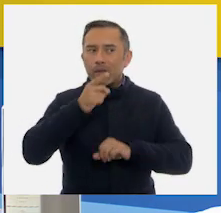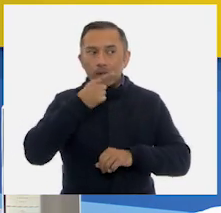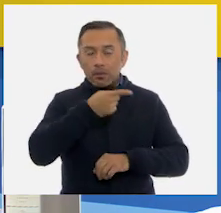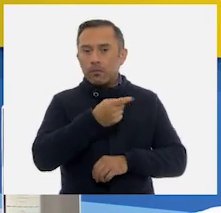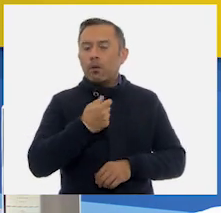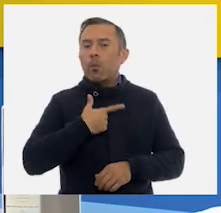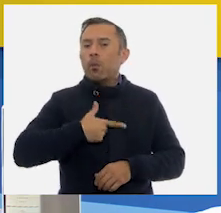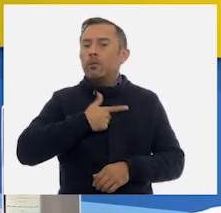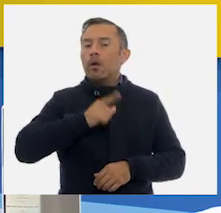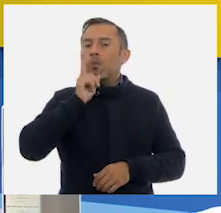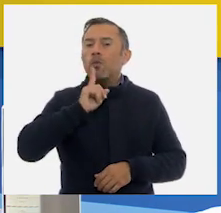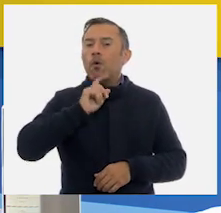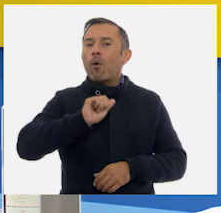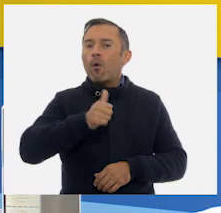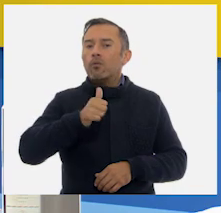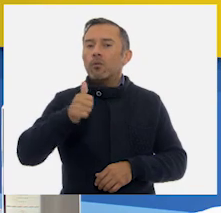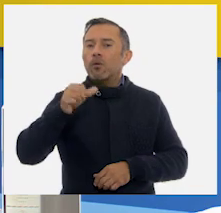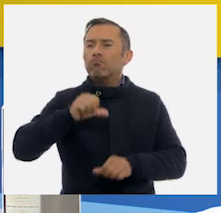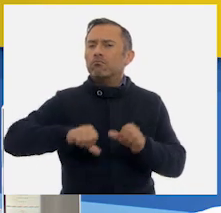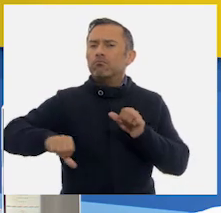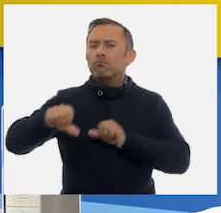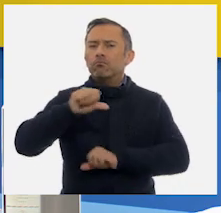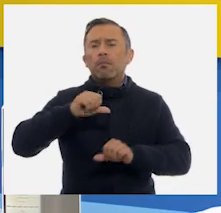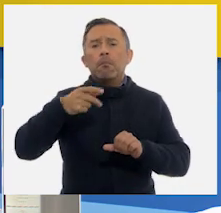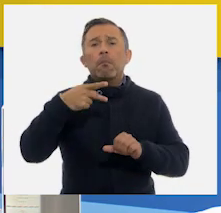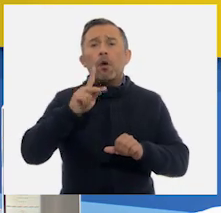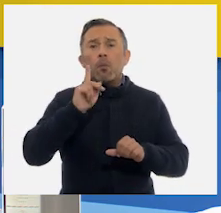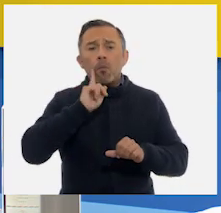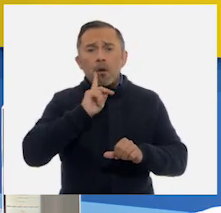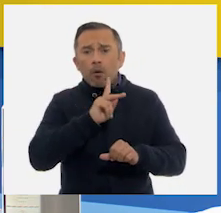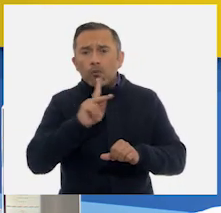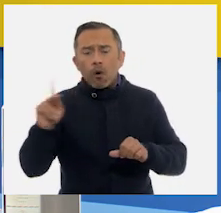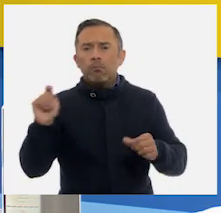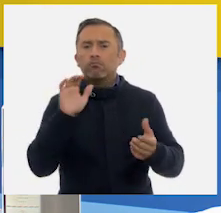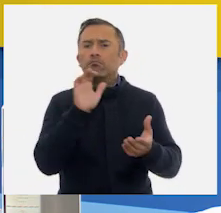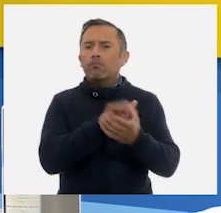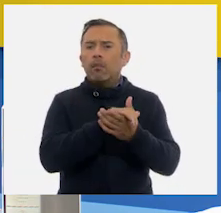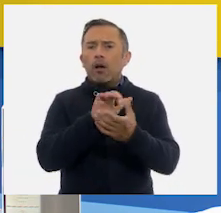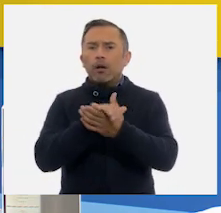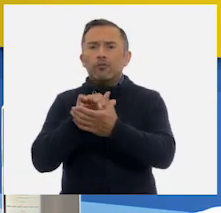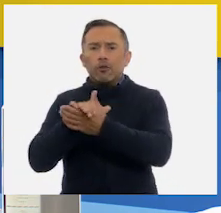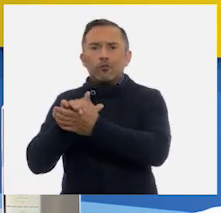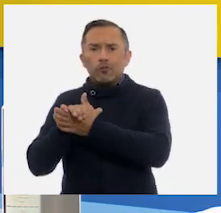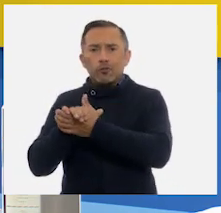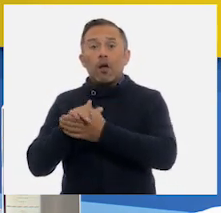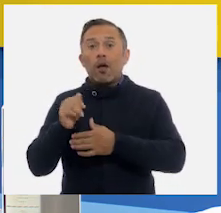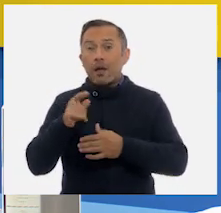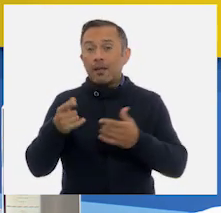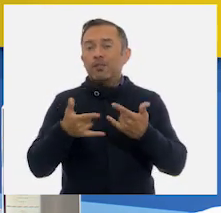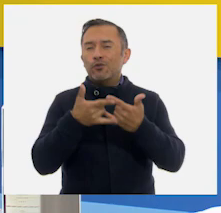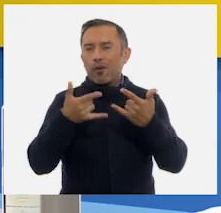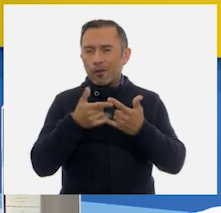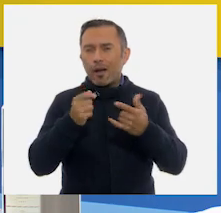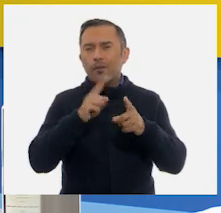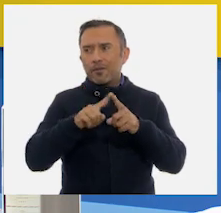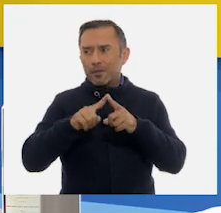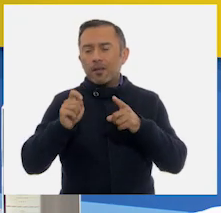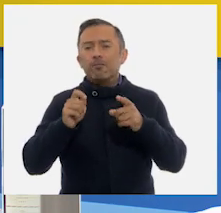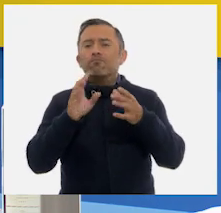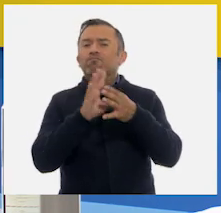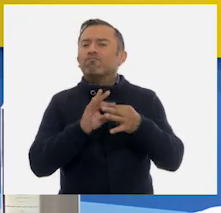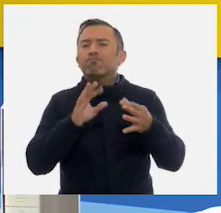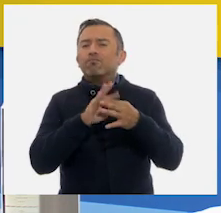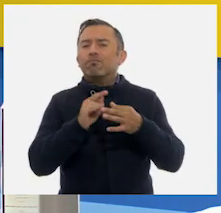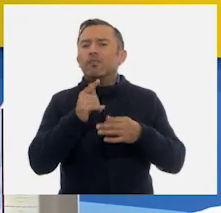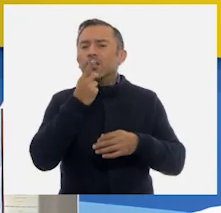mujeriego, pero que se casó con todas sus mujeres. Las cifras que ofrecen los distintos historiadores oscilan entre